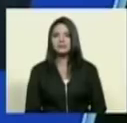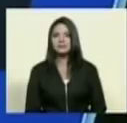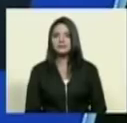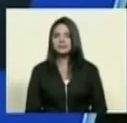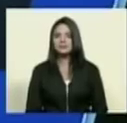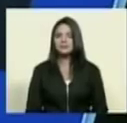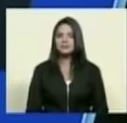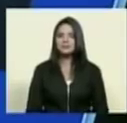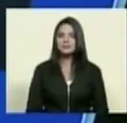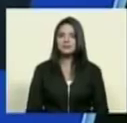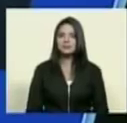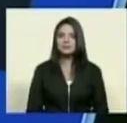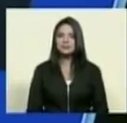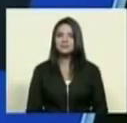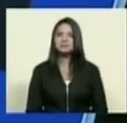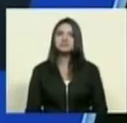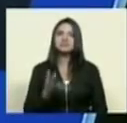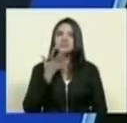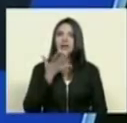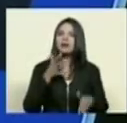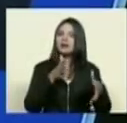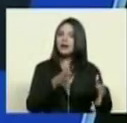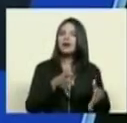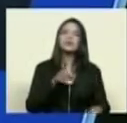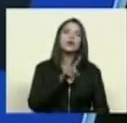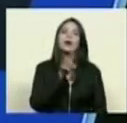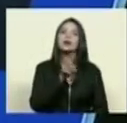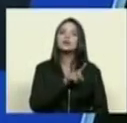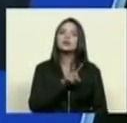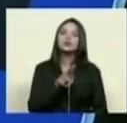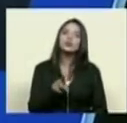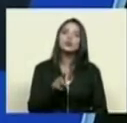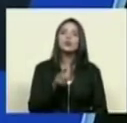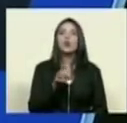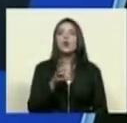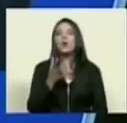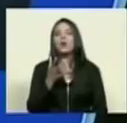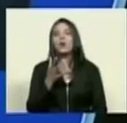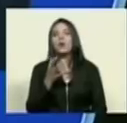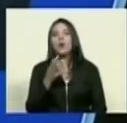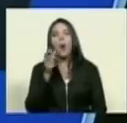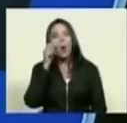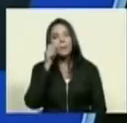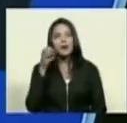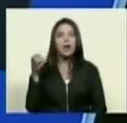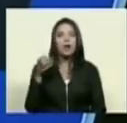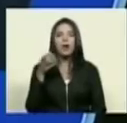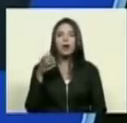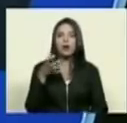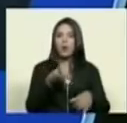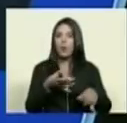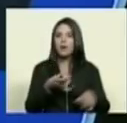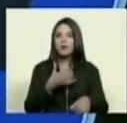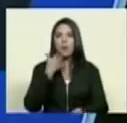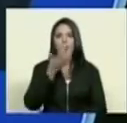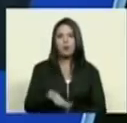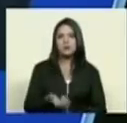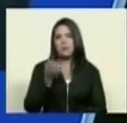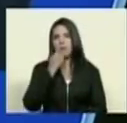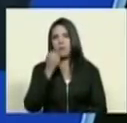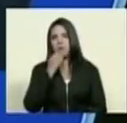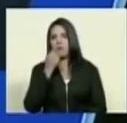Que si que el que ganó en el estado Zulia, Guanipa, este guarimbero violento, grosero,